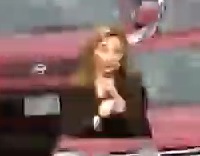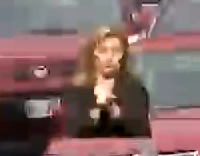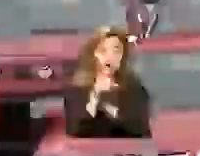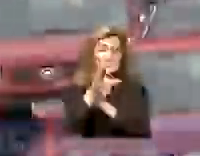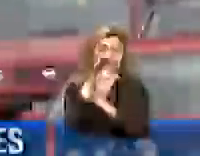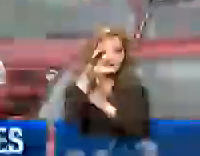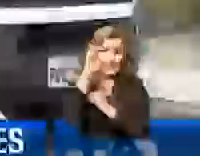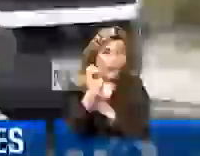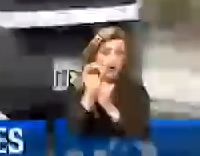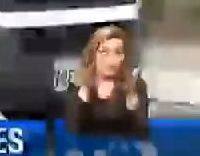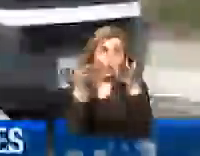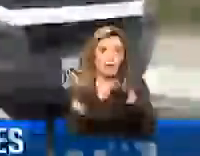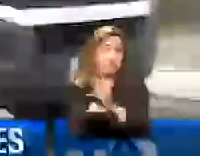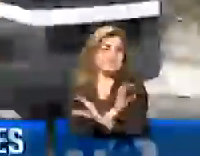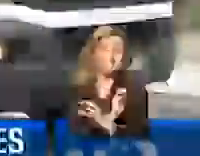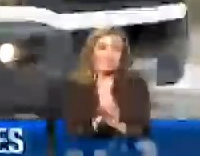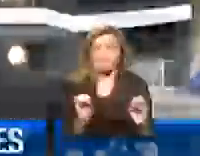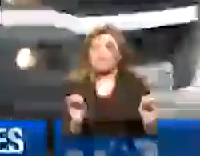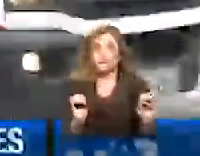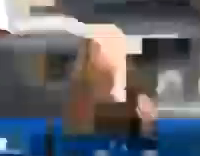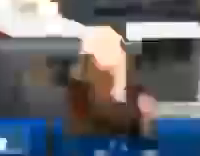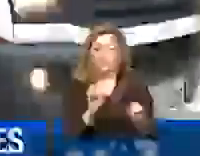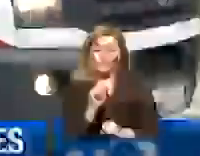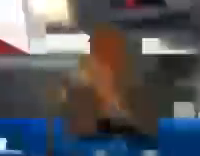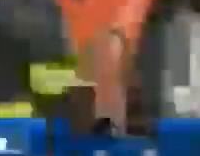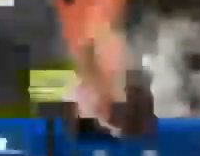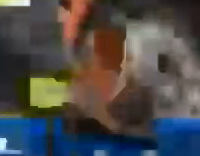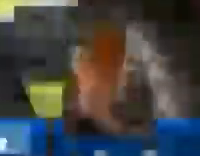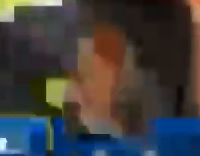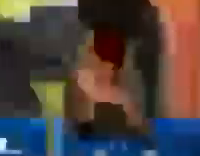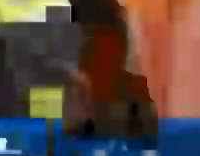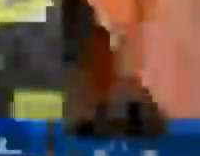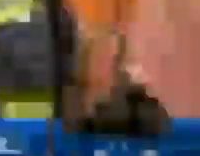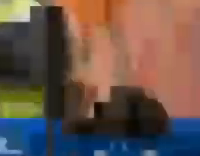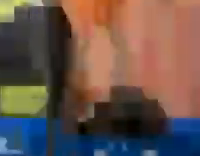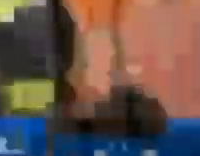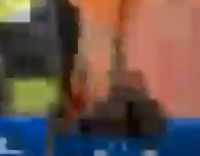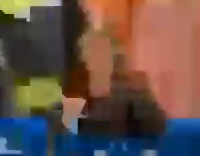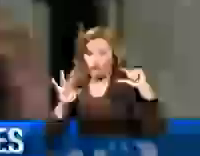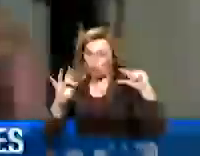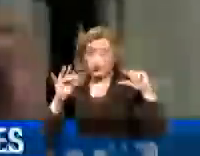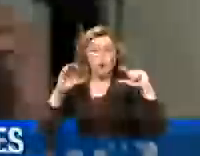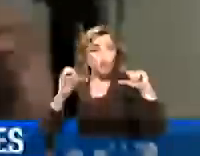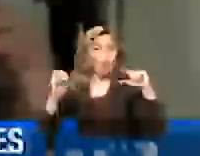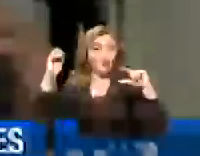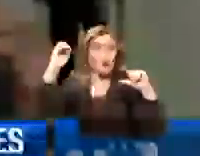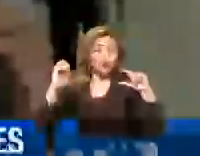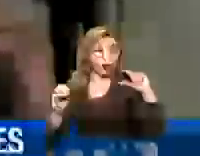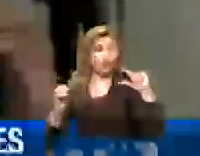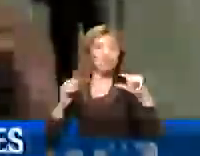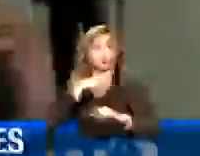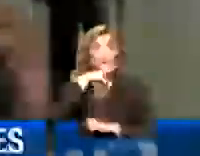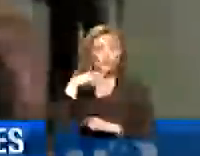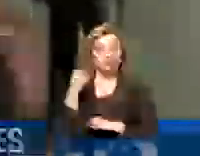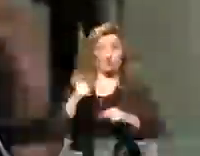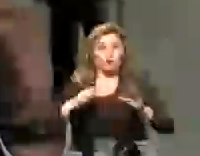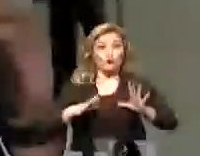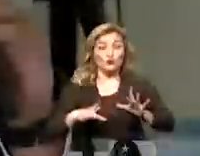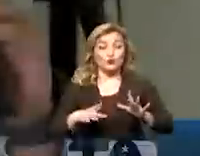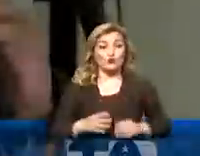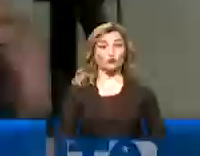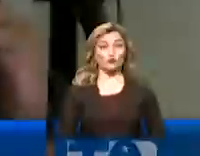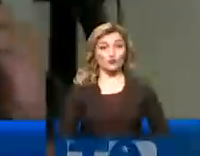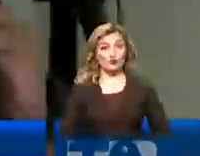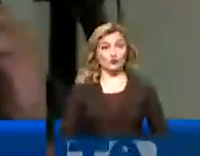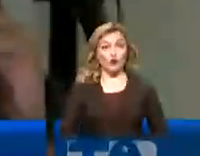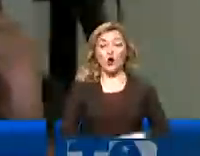0 muertos. Y durante todo el año la reducción llega al 80%. En este feriado, como en